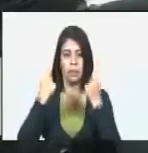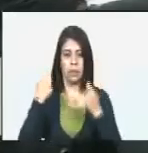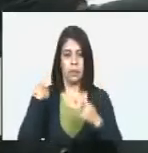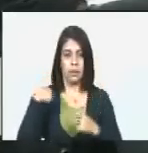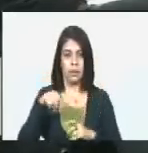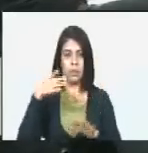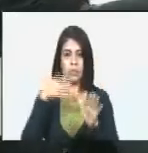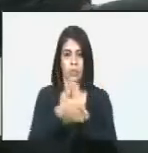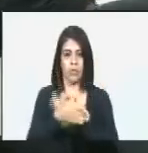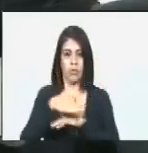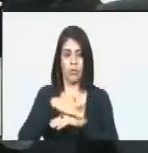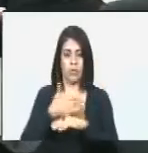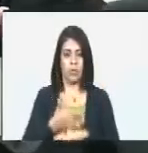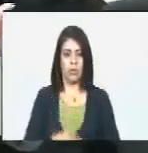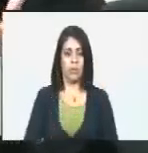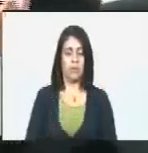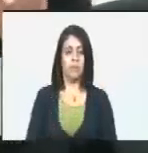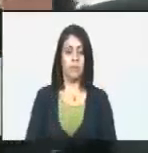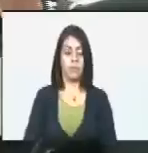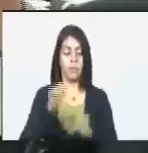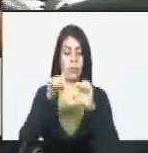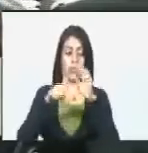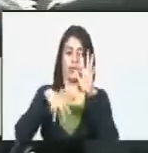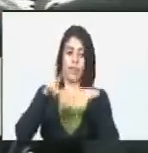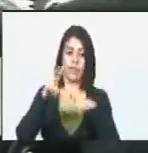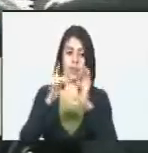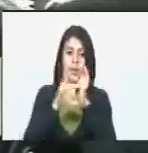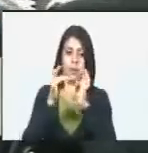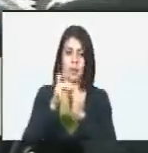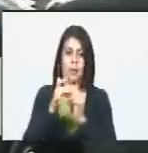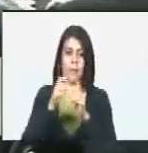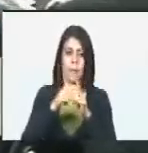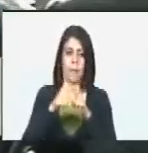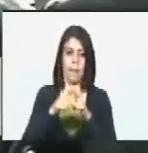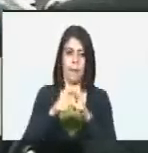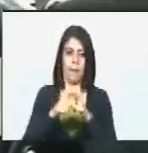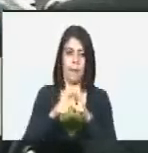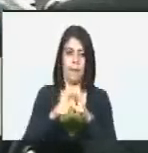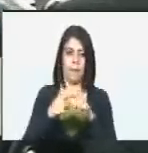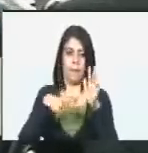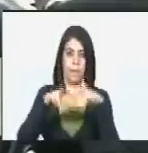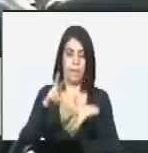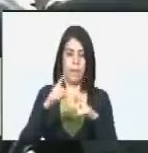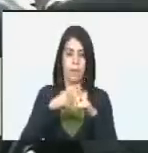significado. Hoy, 13 de abril, tiene que tener un significado que la estemos,